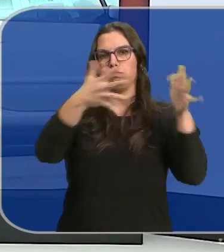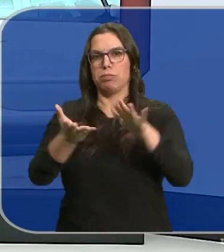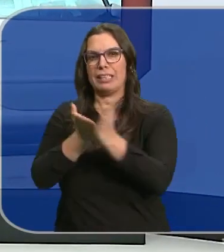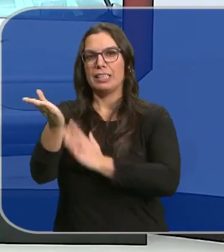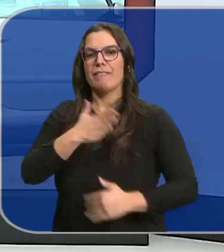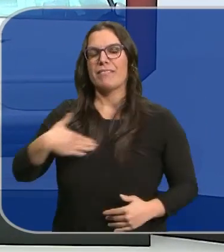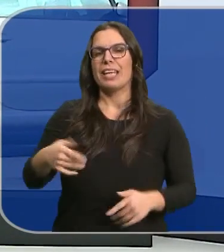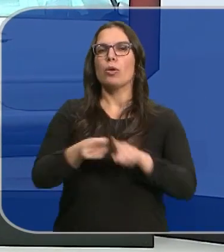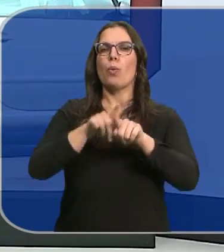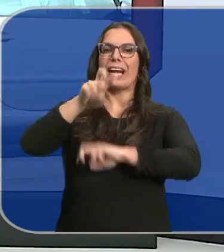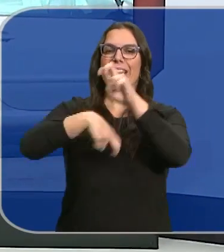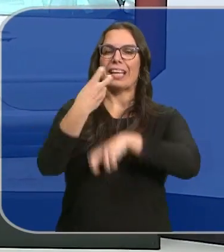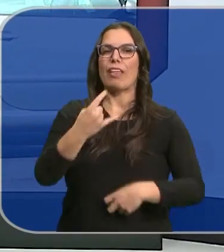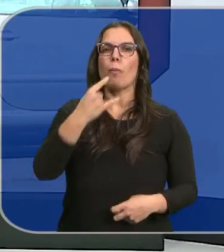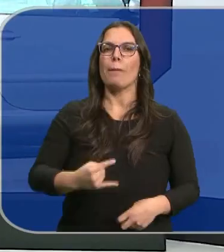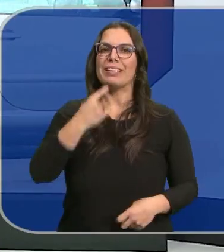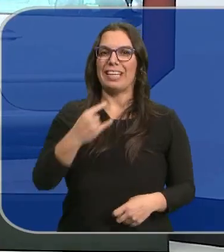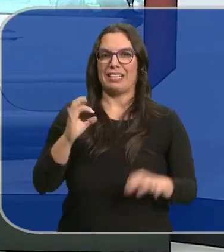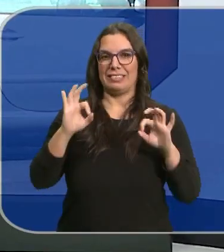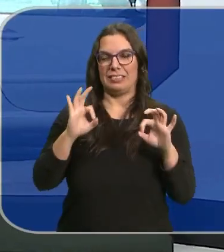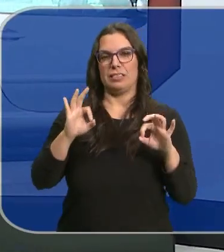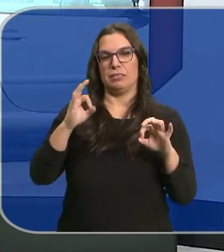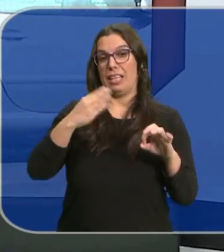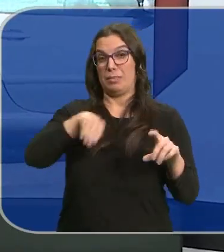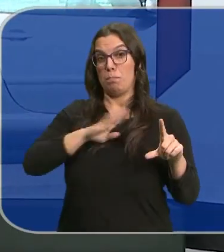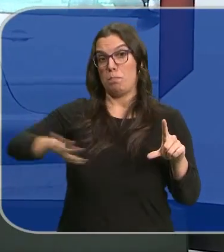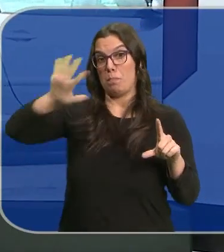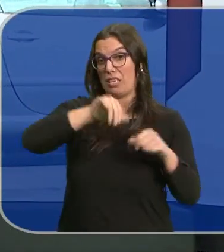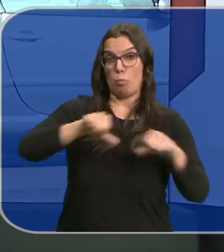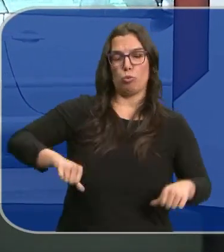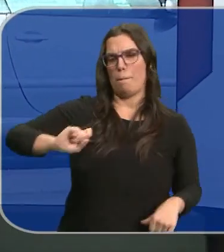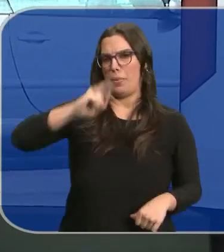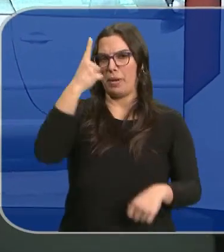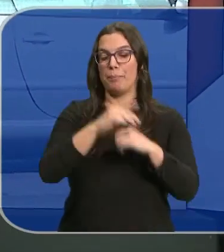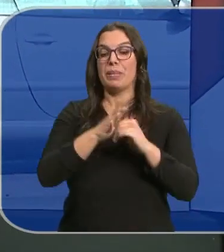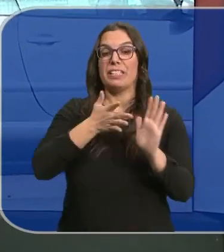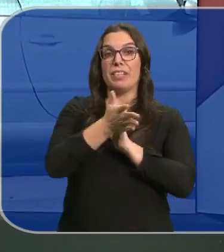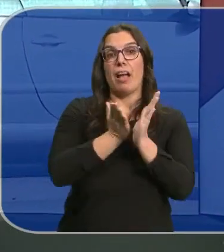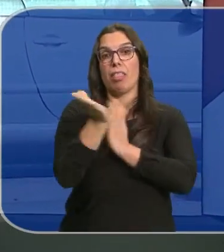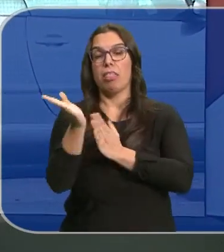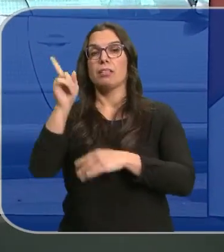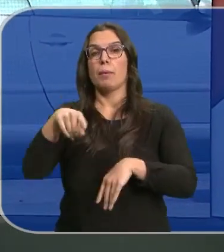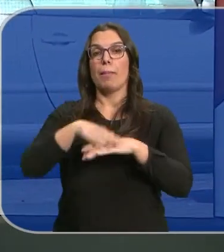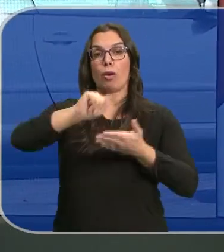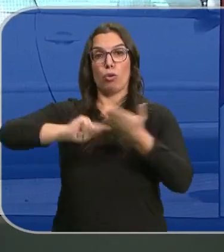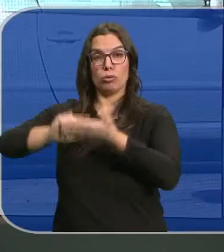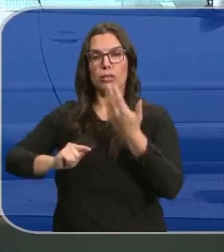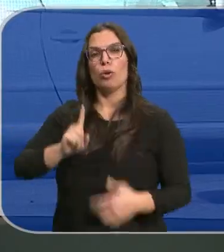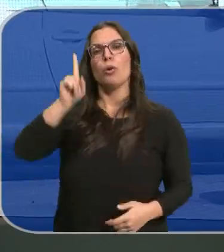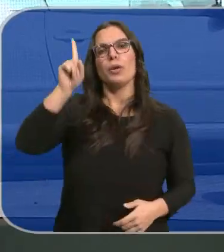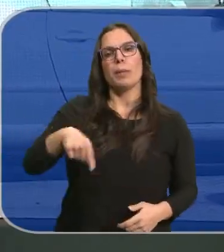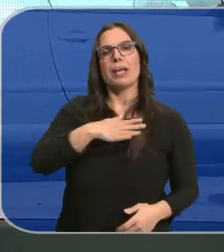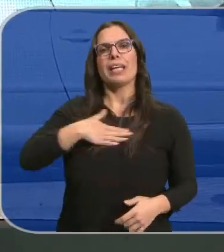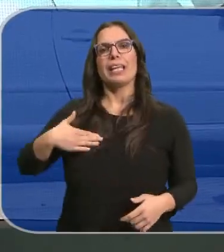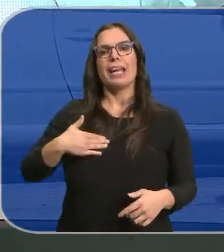planta de reciclado de baterías de litio de la península ibérica. Además de ofrecer una alternativa de empleo en la zona, la planta quiere dar respuesta